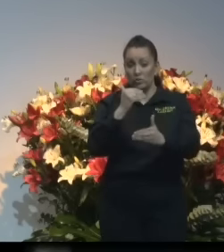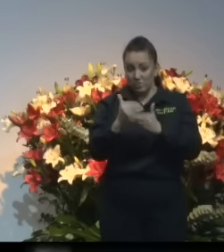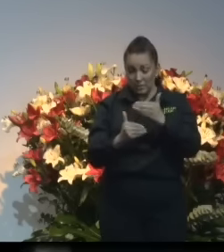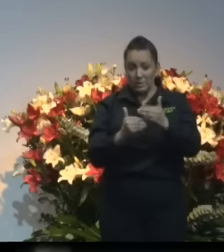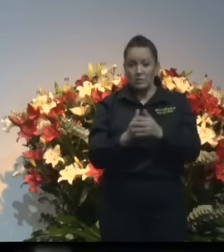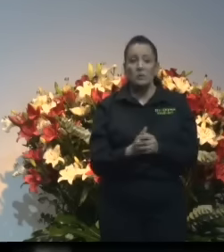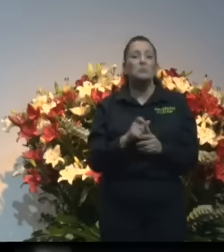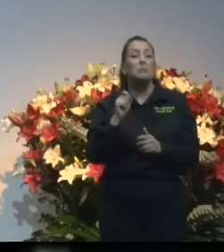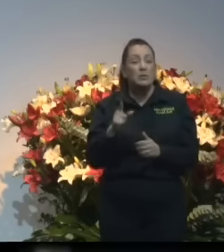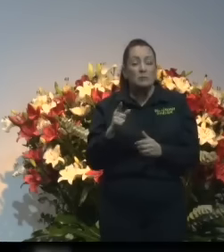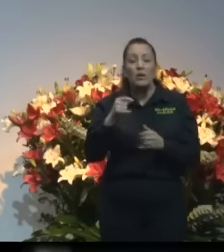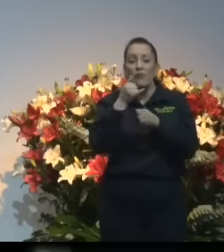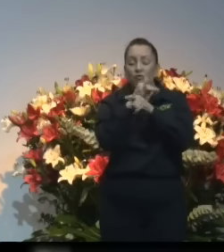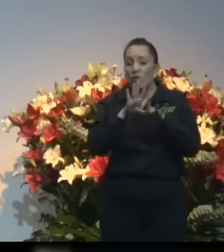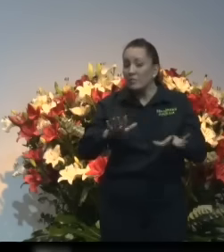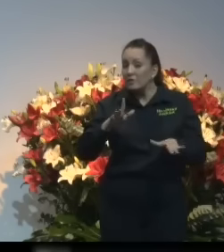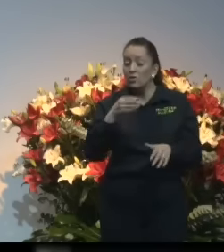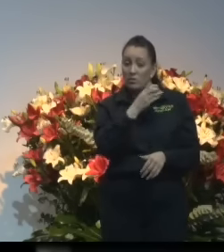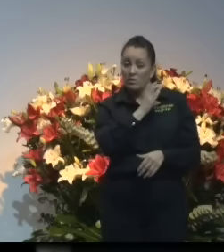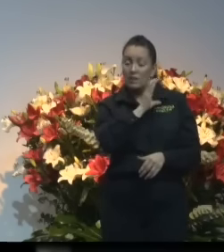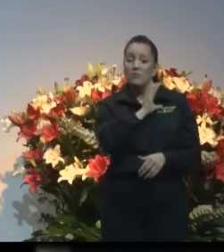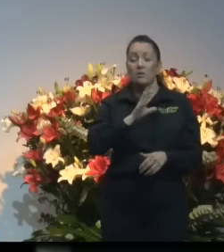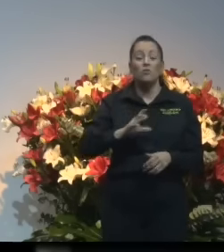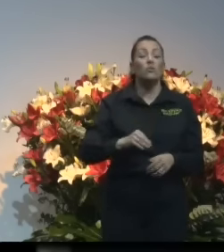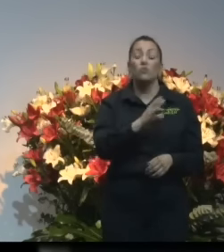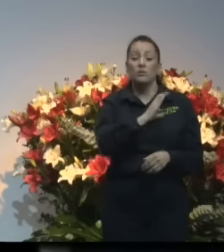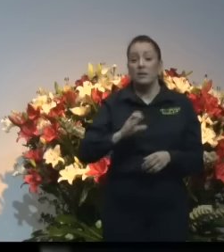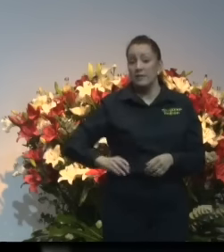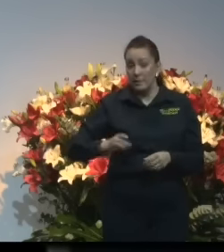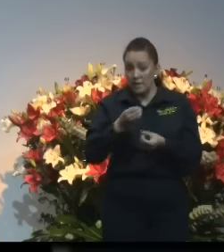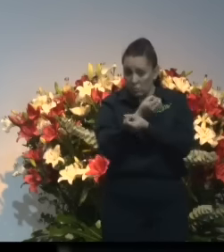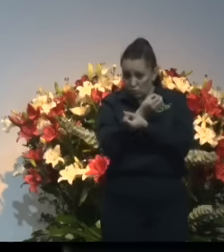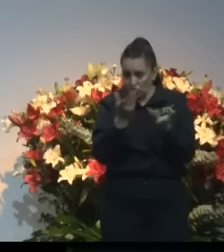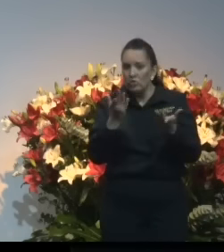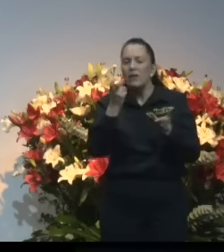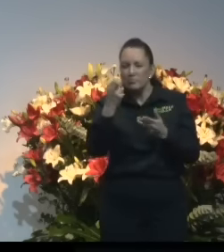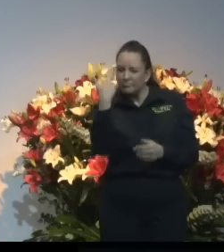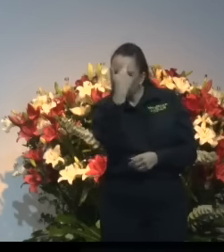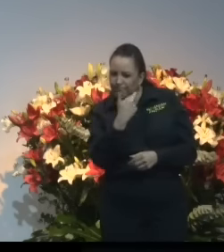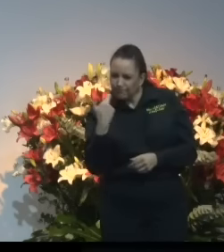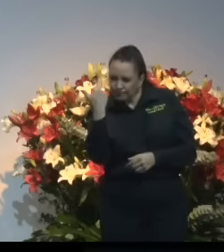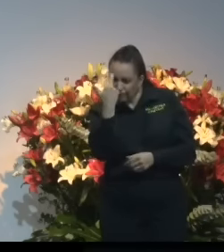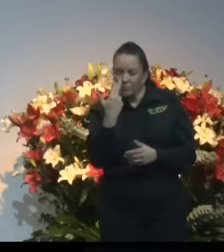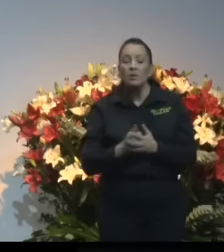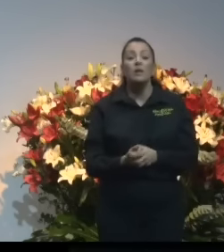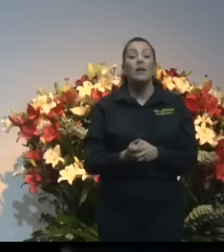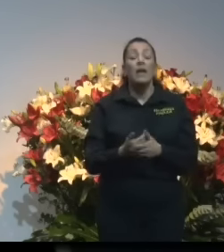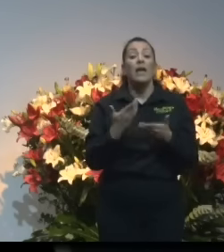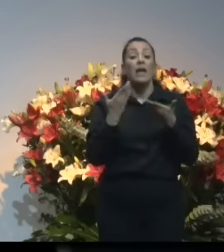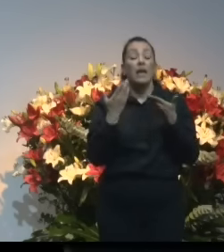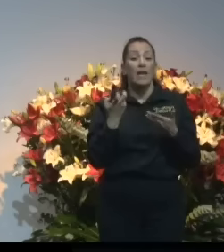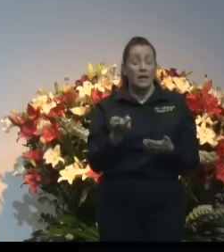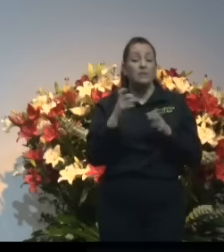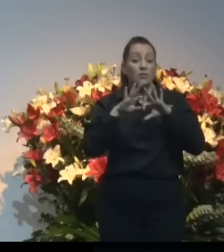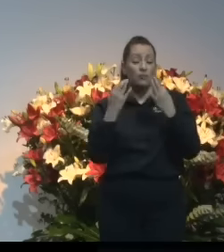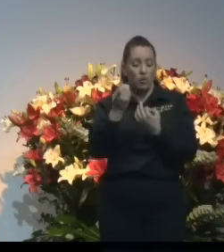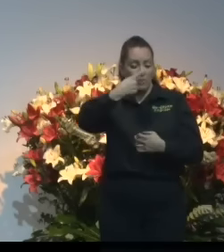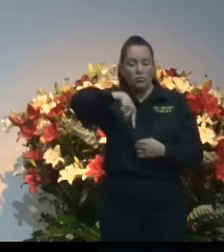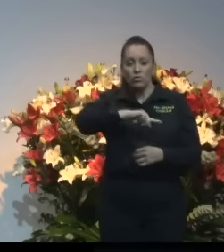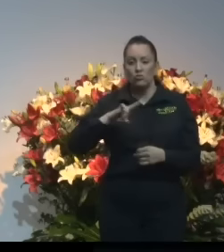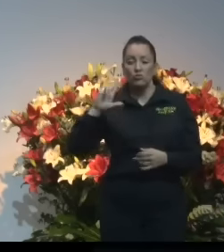los dichos de las personas candidatas. Con esta iniciativa, la Ibero reitera su compromiso con la